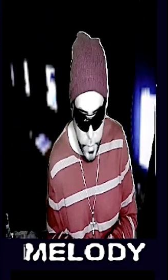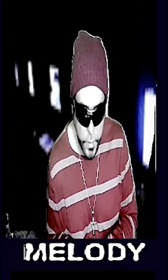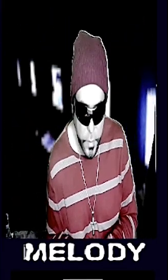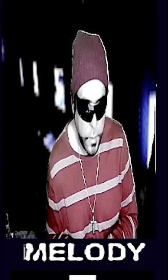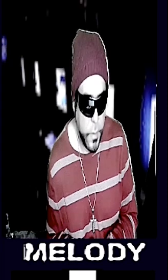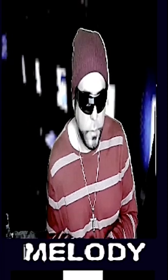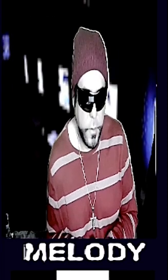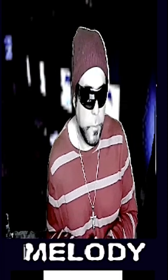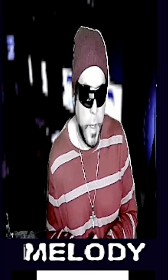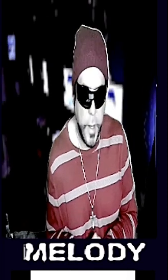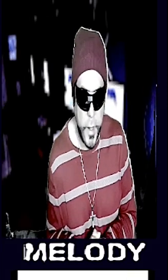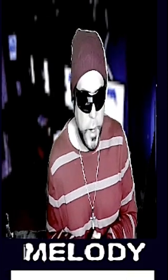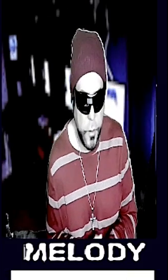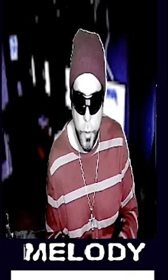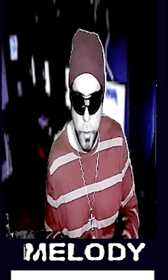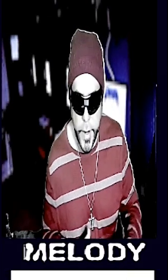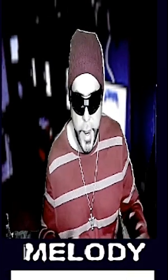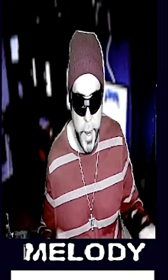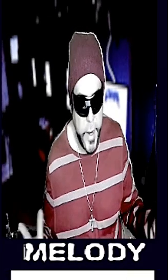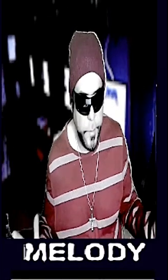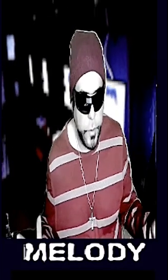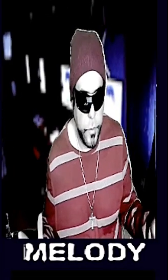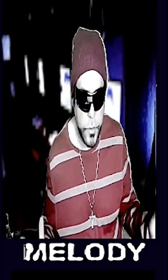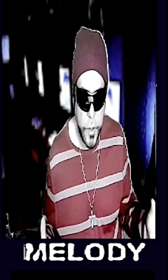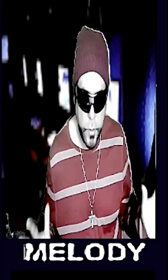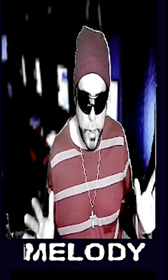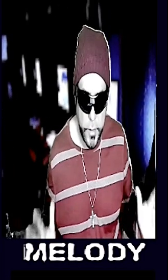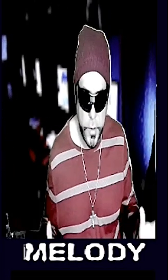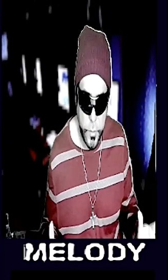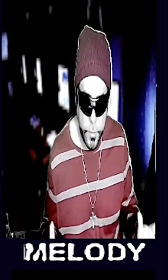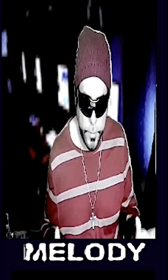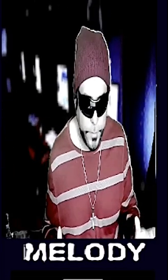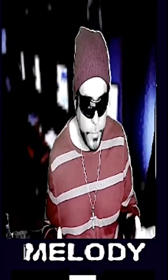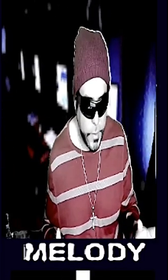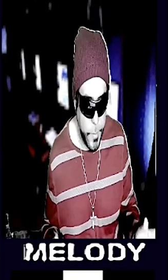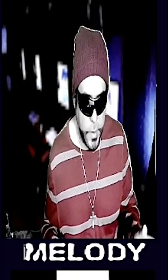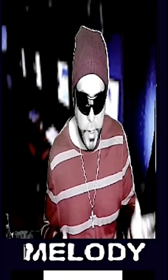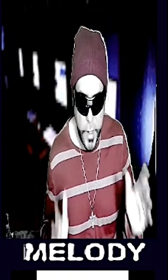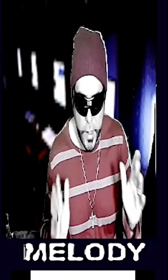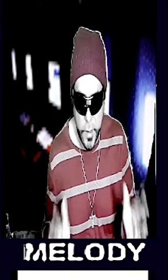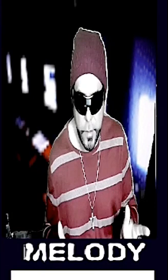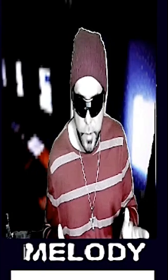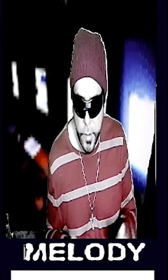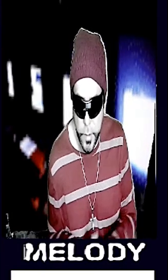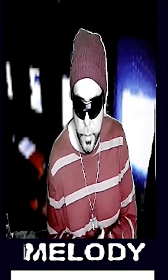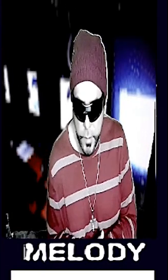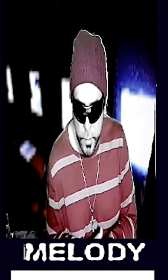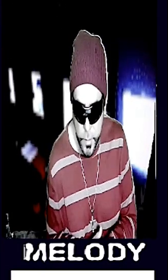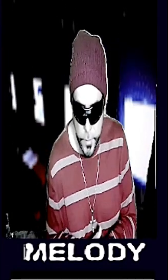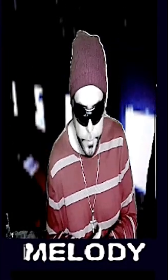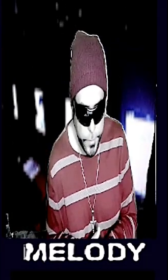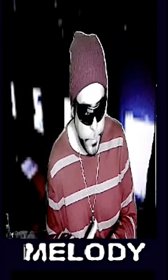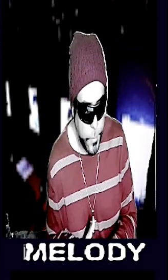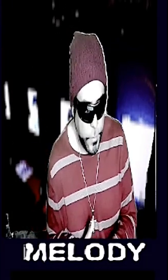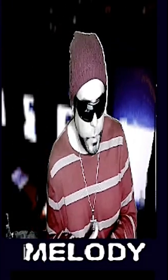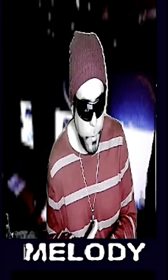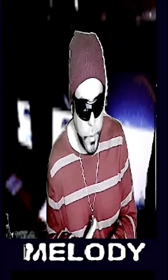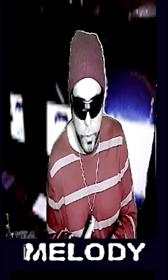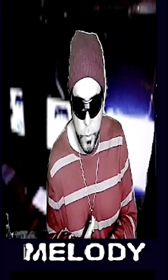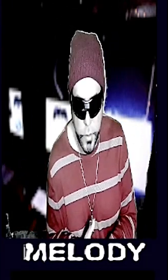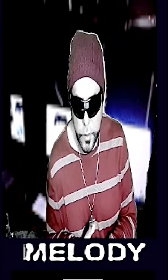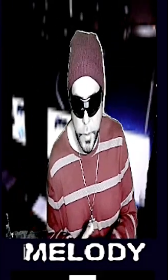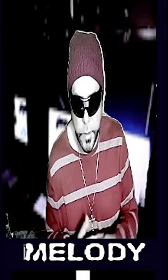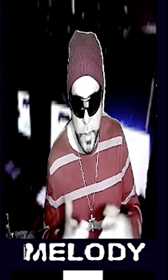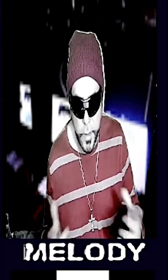ciudadano se los va a cargar el color naranja amigos yo sé lo que les digo y de manera negativa